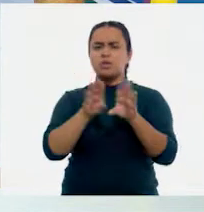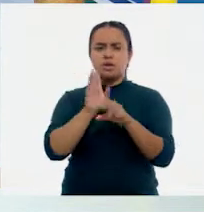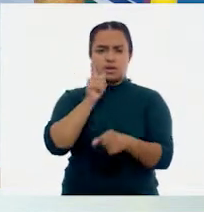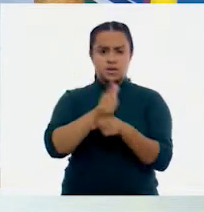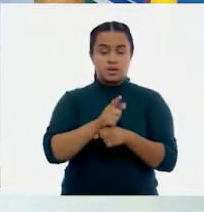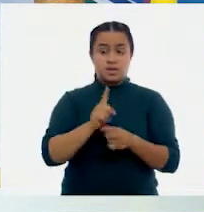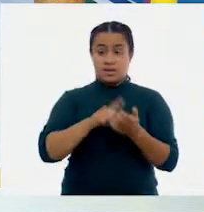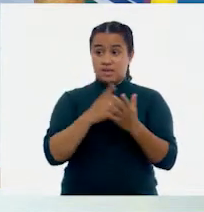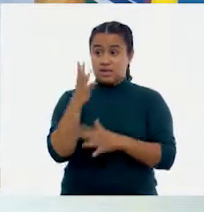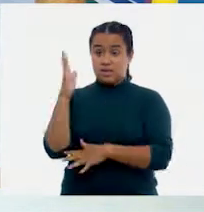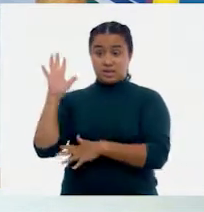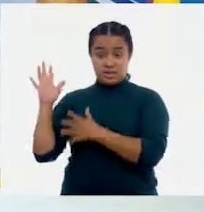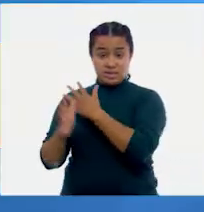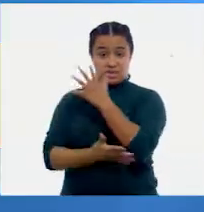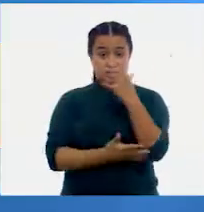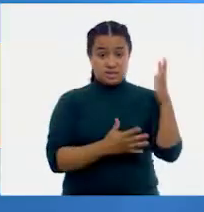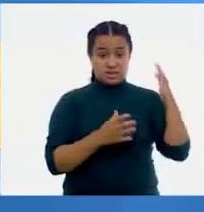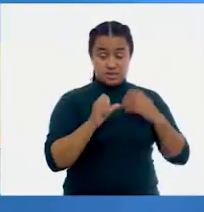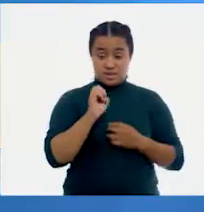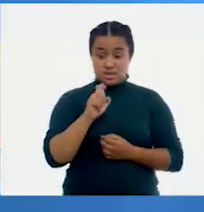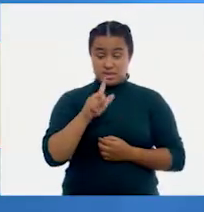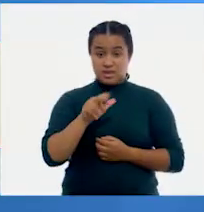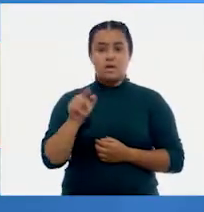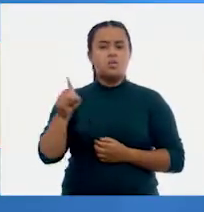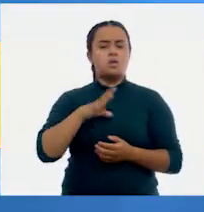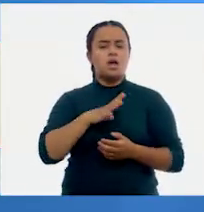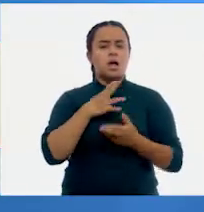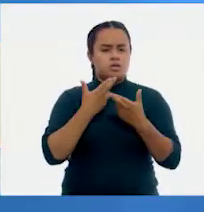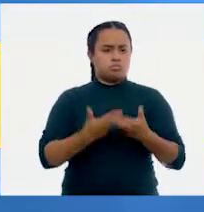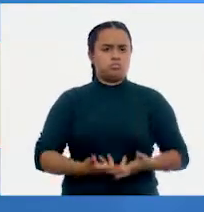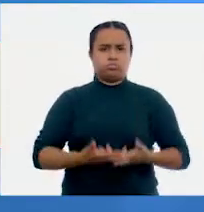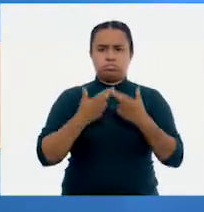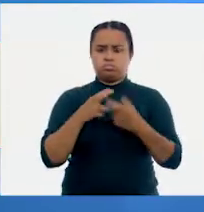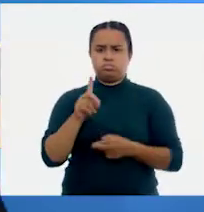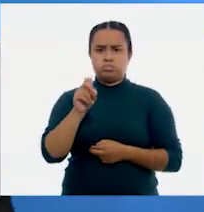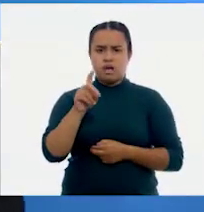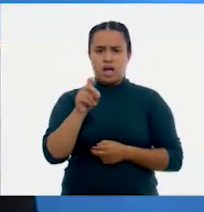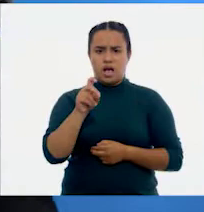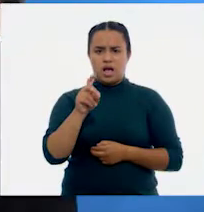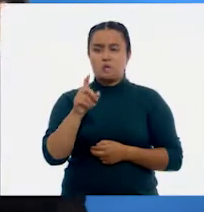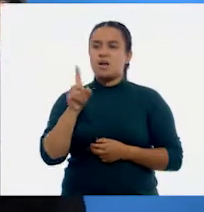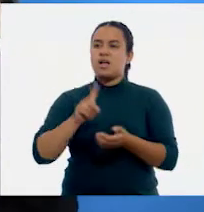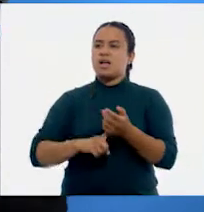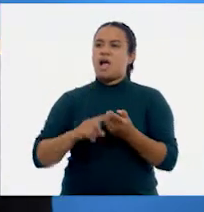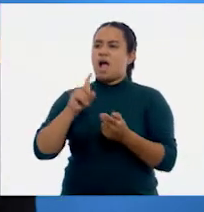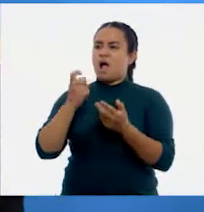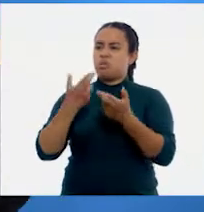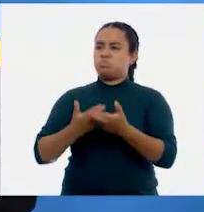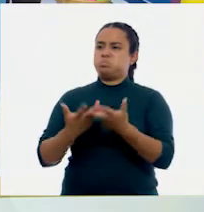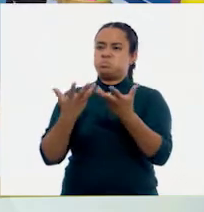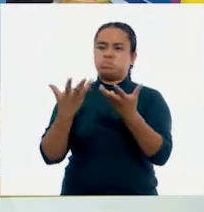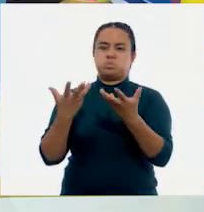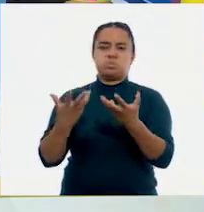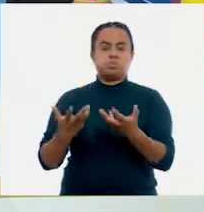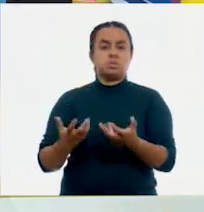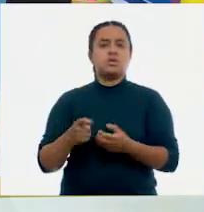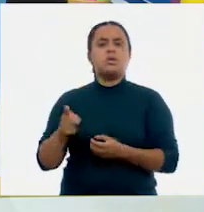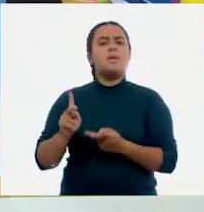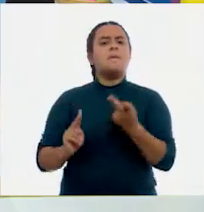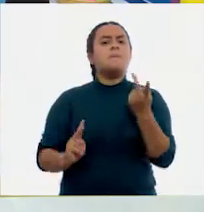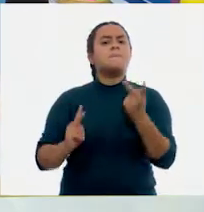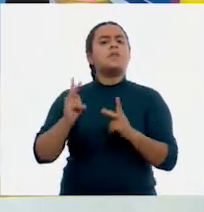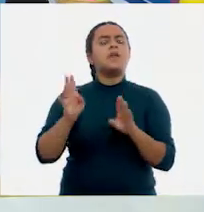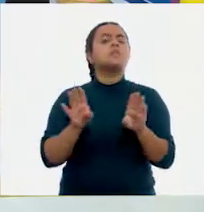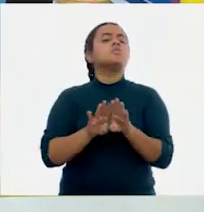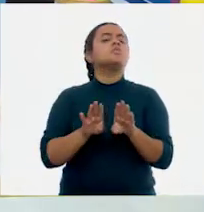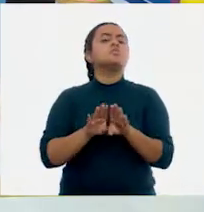selva tiene, Abundante agua. así es, hay mucha humedad y por ende el tipo de plantas, ¿cómo sería